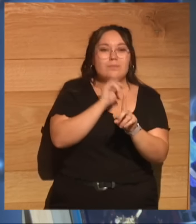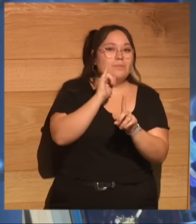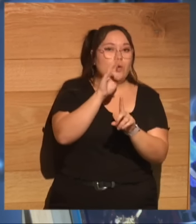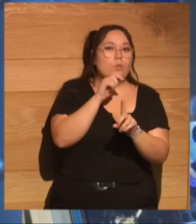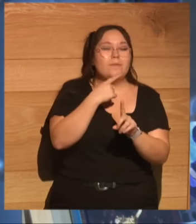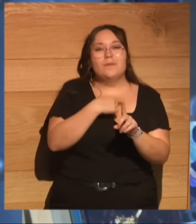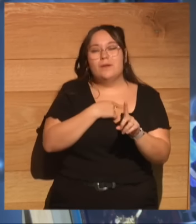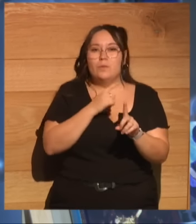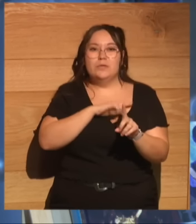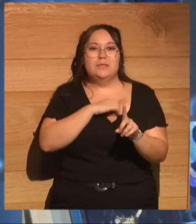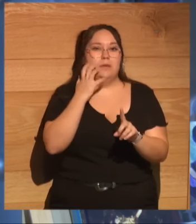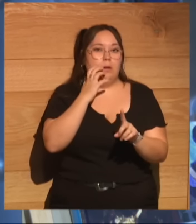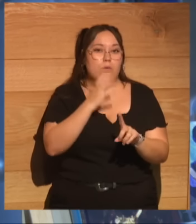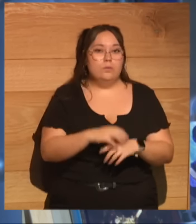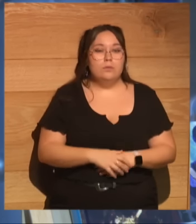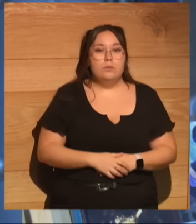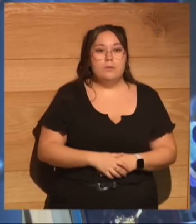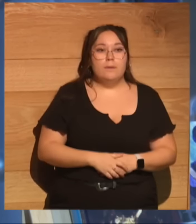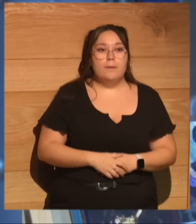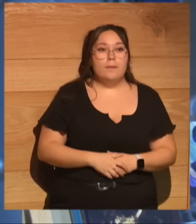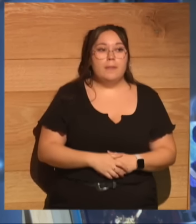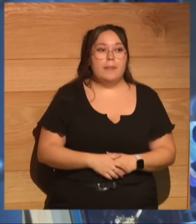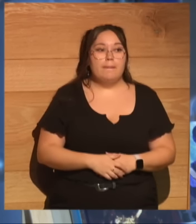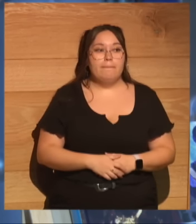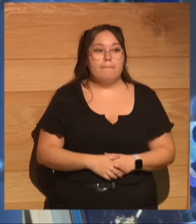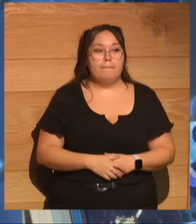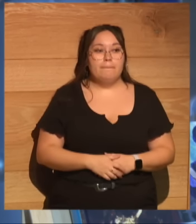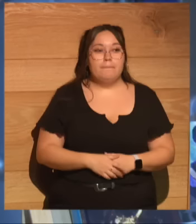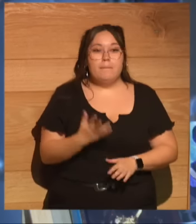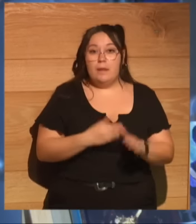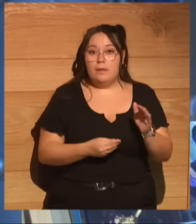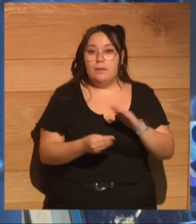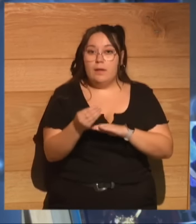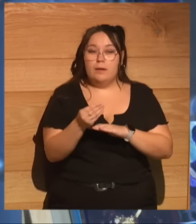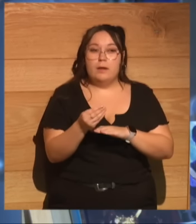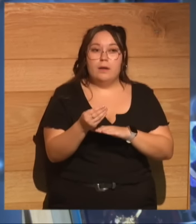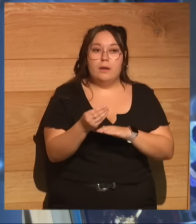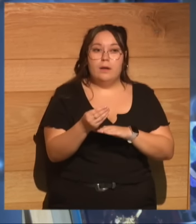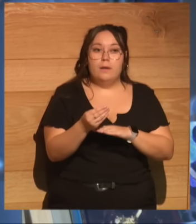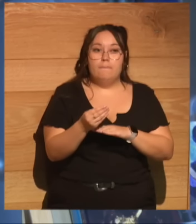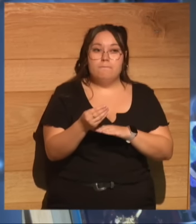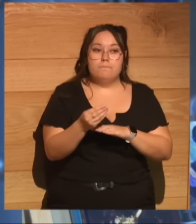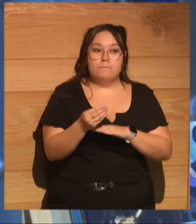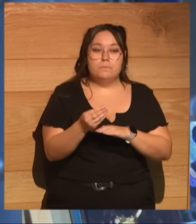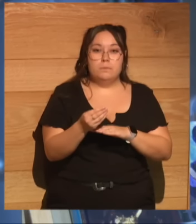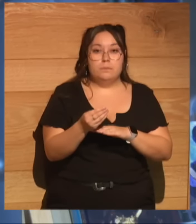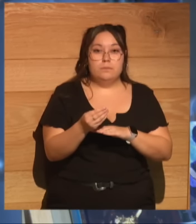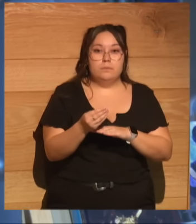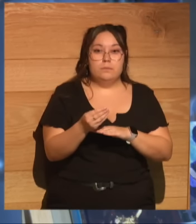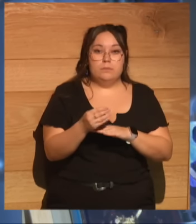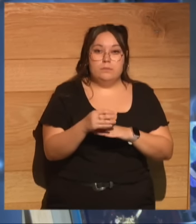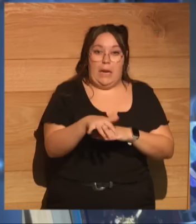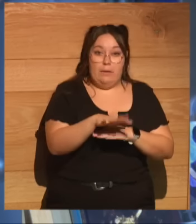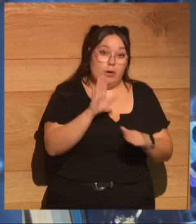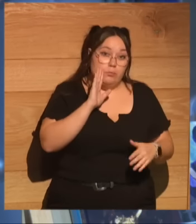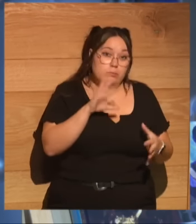se sentía un bicho raro, que con el hecho de que naciera con el hecho de que naciera en ningún tipo de suburbio,